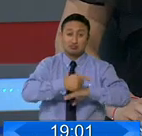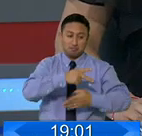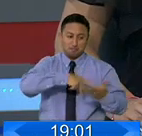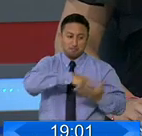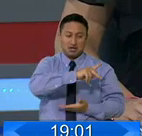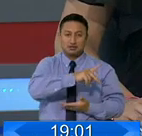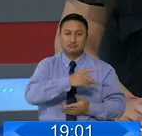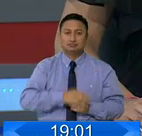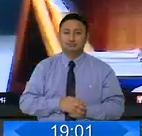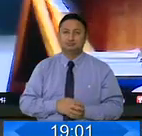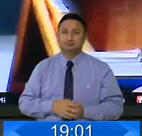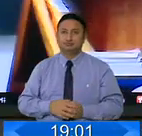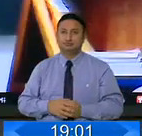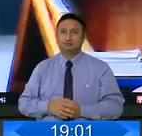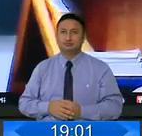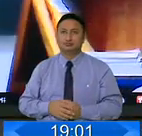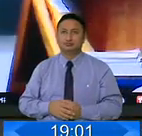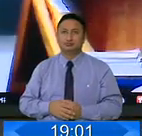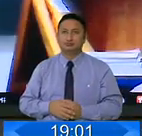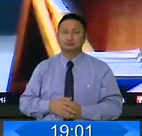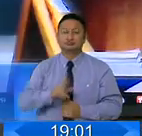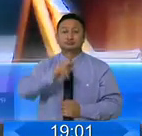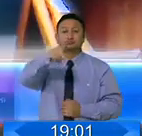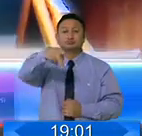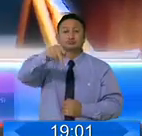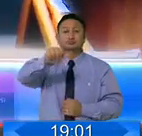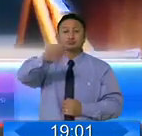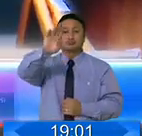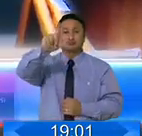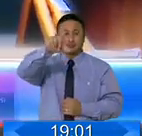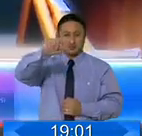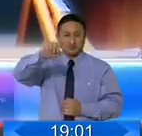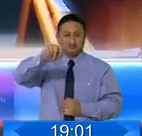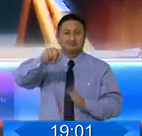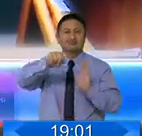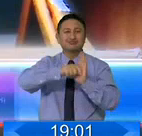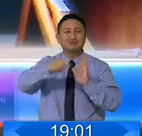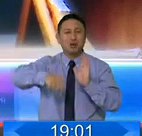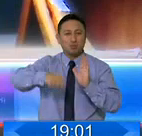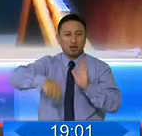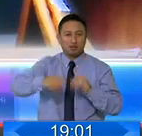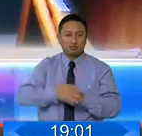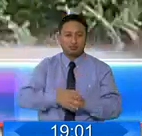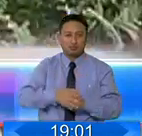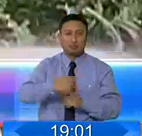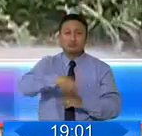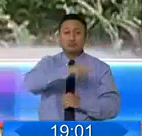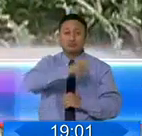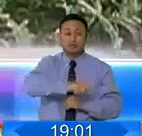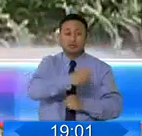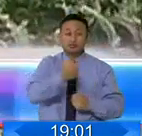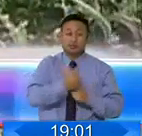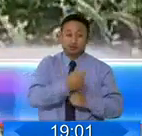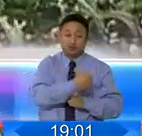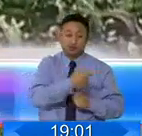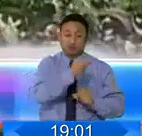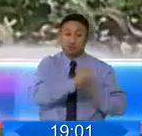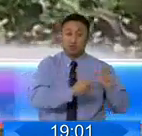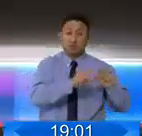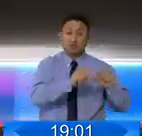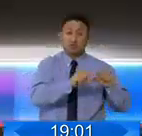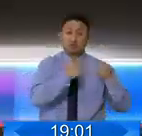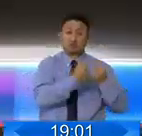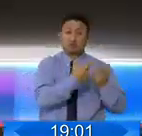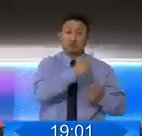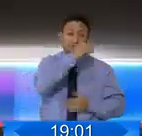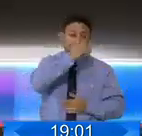Chevron. Pablo Fajardo, abogado de los afectados por la contaminación causada por la petrolera en la Amazonía, reacciona ante el fallo